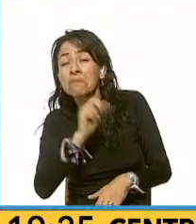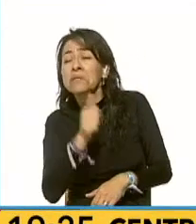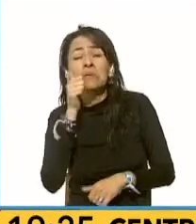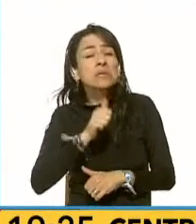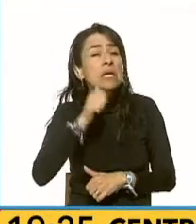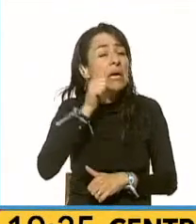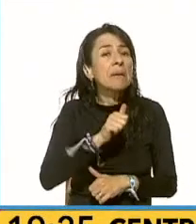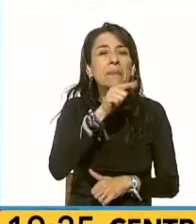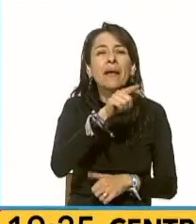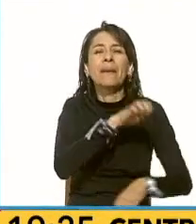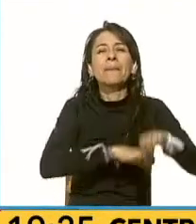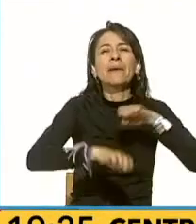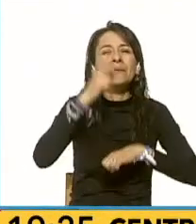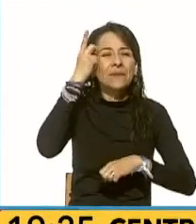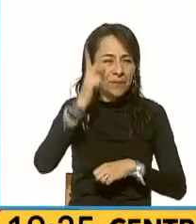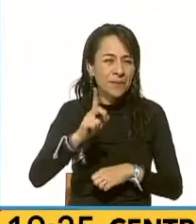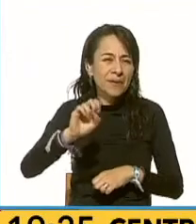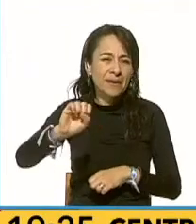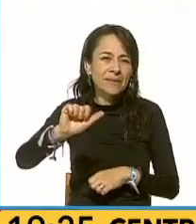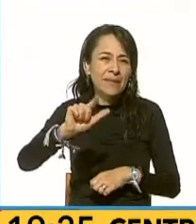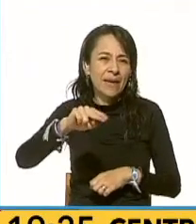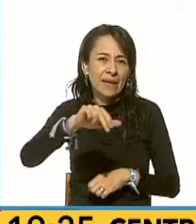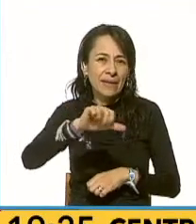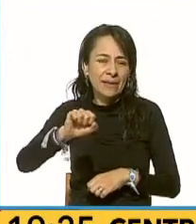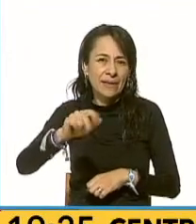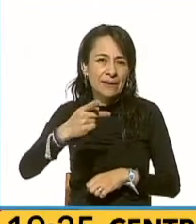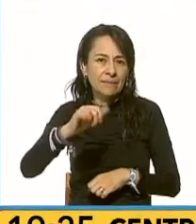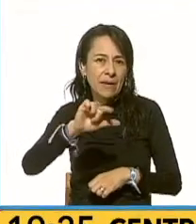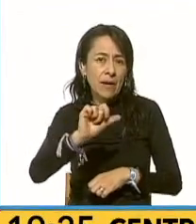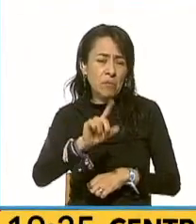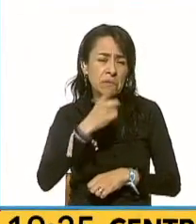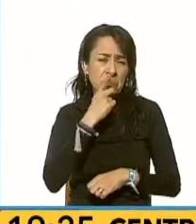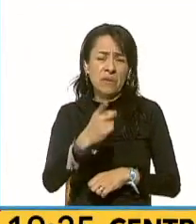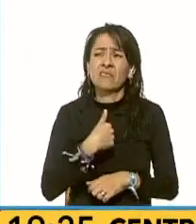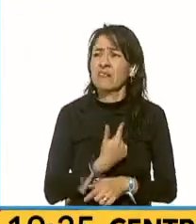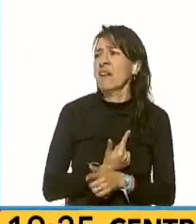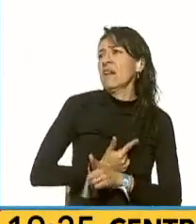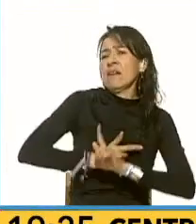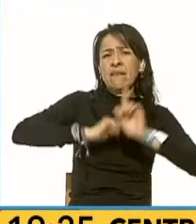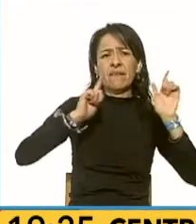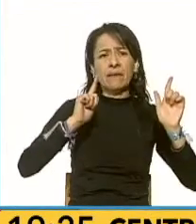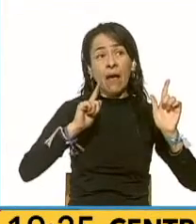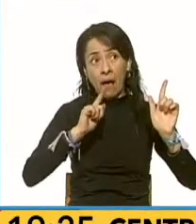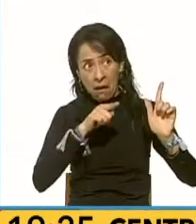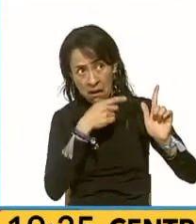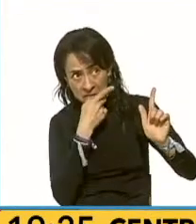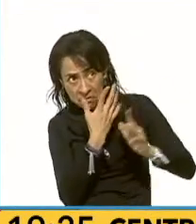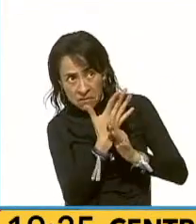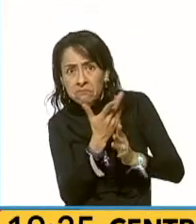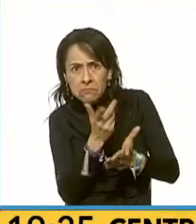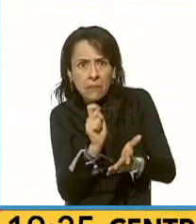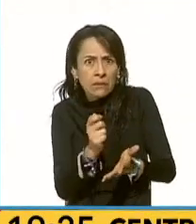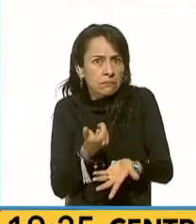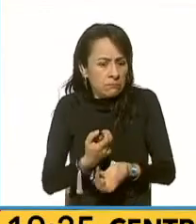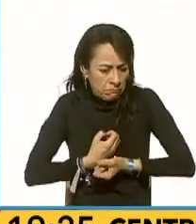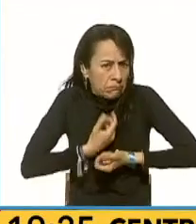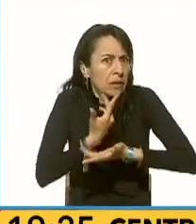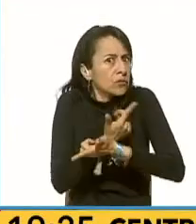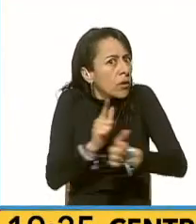del empresario Benjamín Ricardo Salinas Pliego, la primera libertad es la de expresión. ¿Qué te parece la postura de la